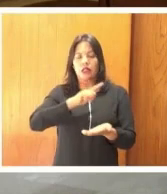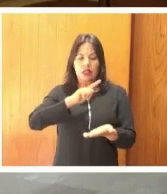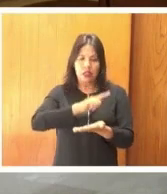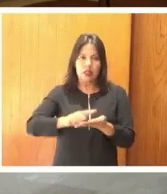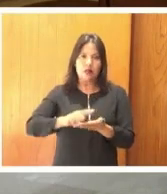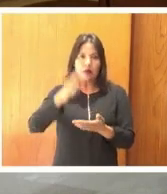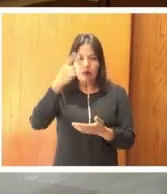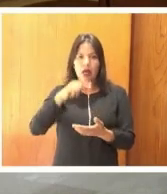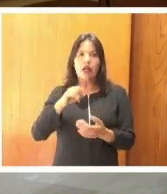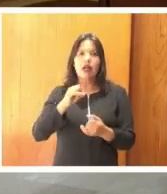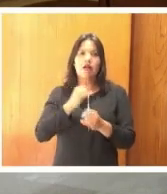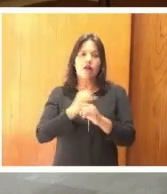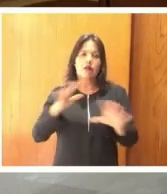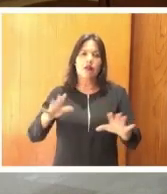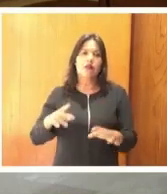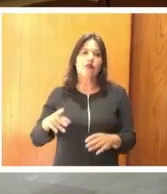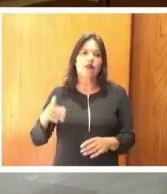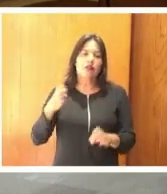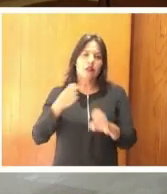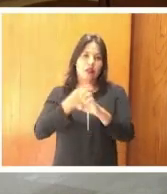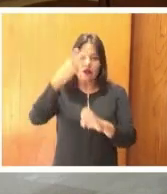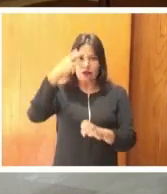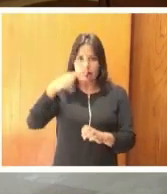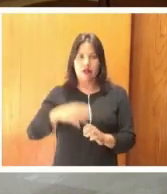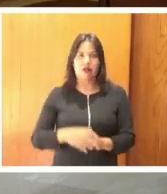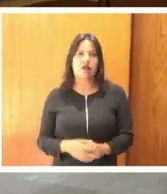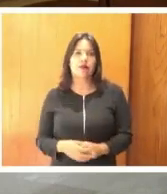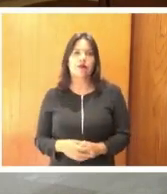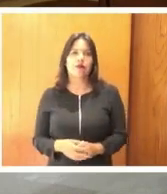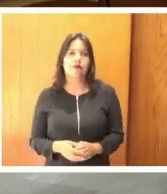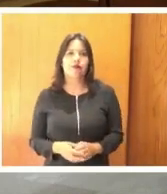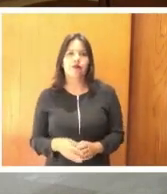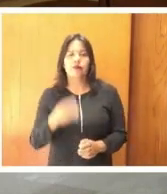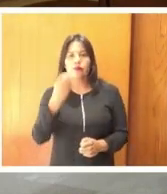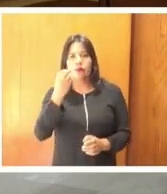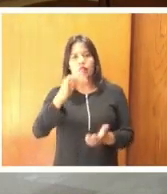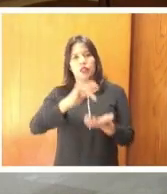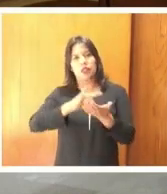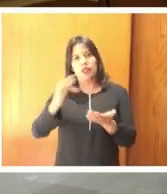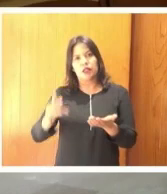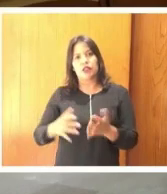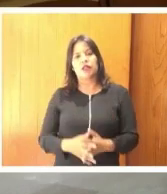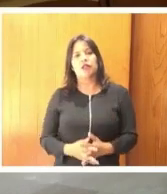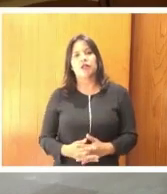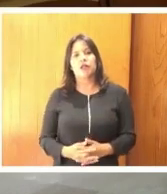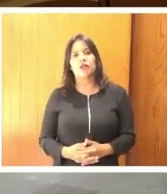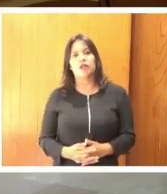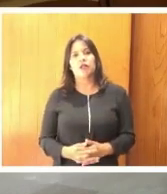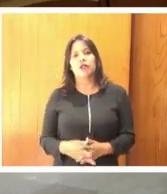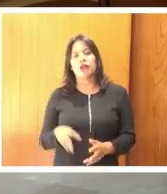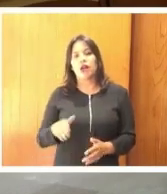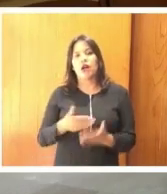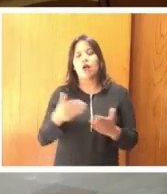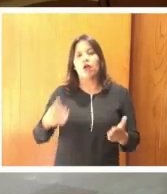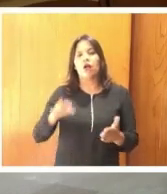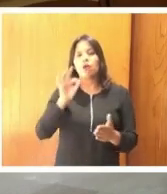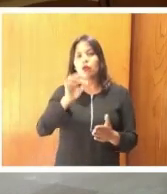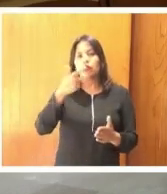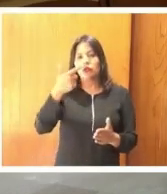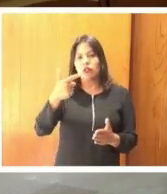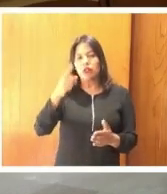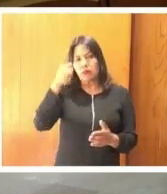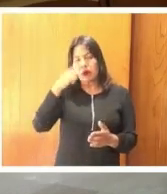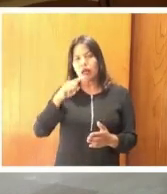Información Pública del Estado de México y municipios. Muchas gracias. Desahogamos el punto 7, relativo a la aprobación de